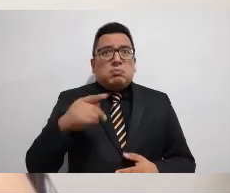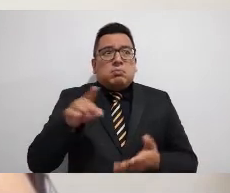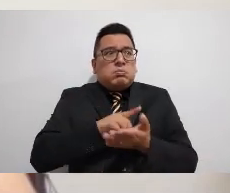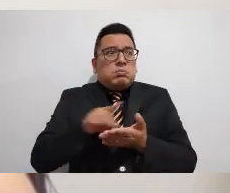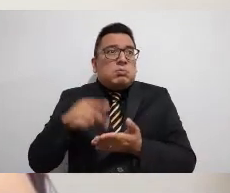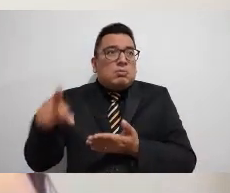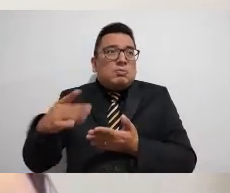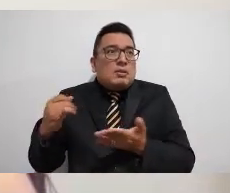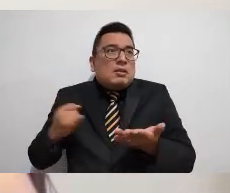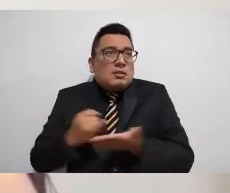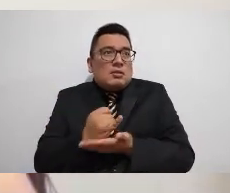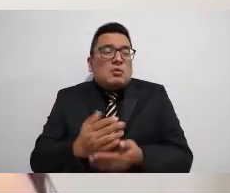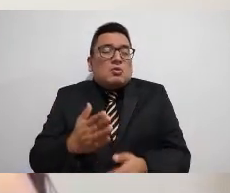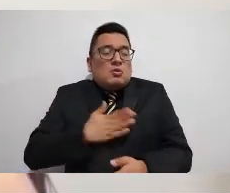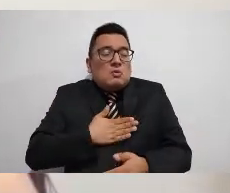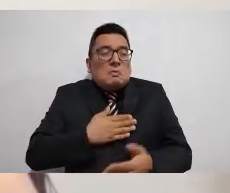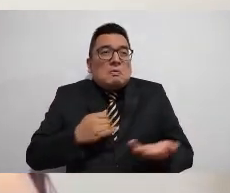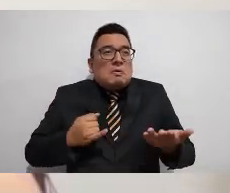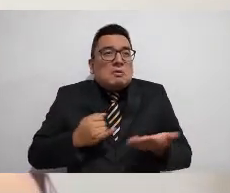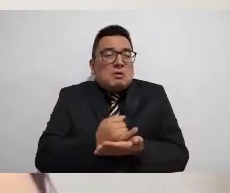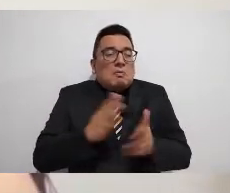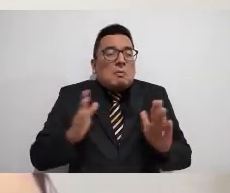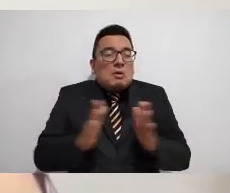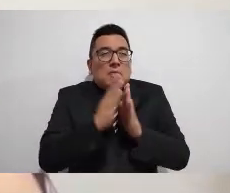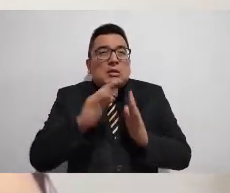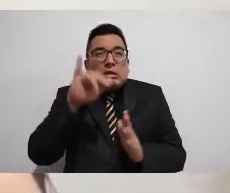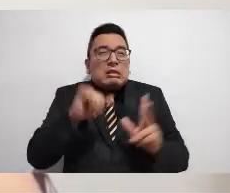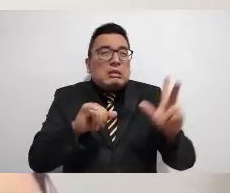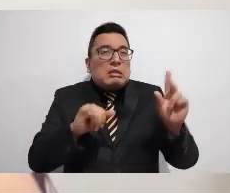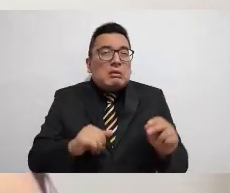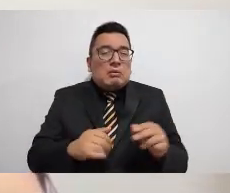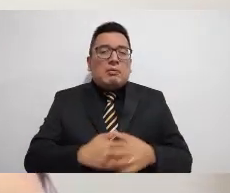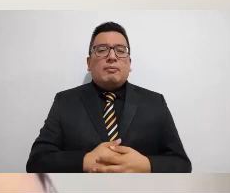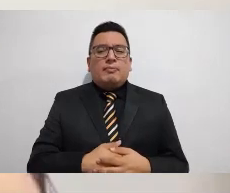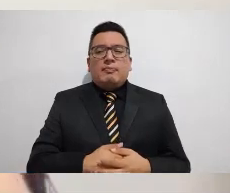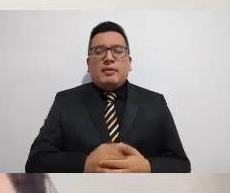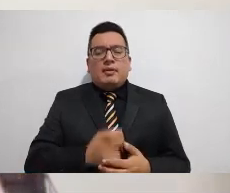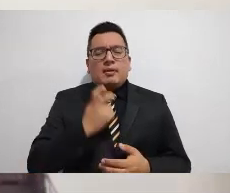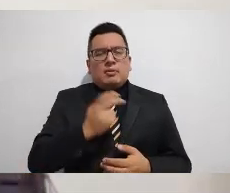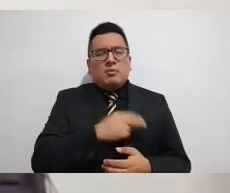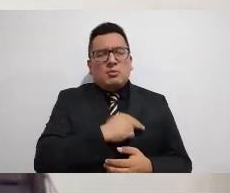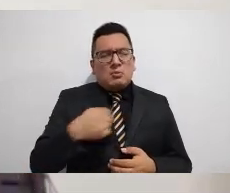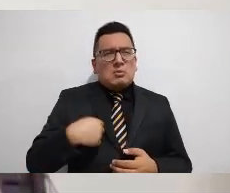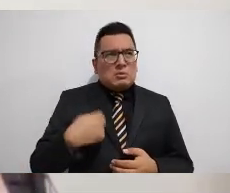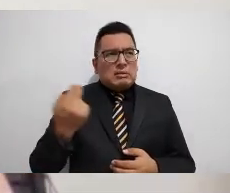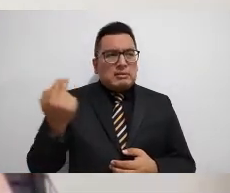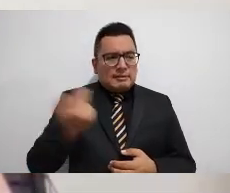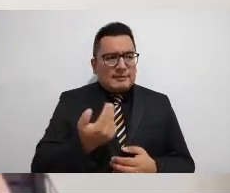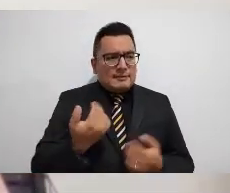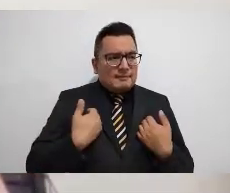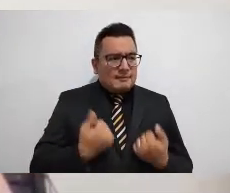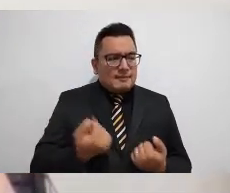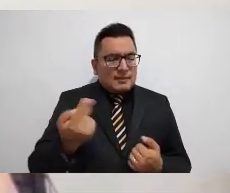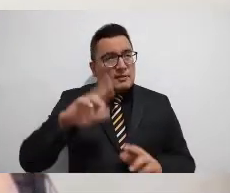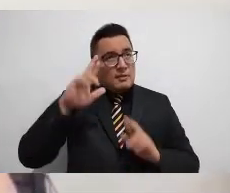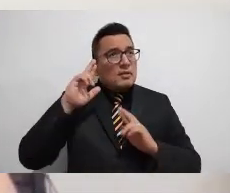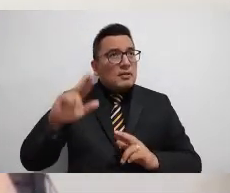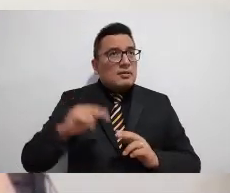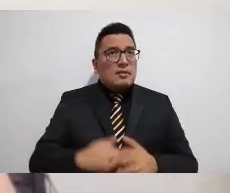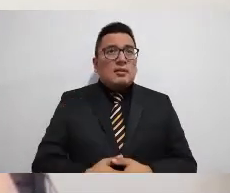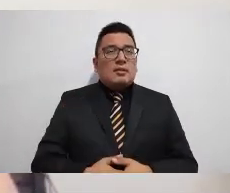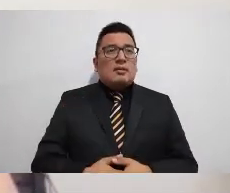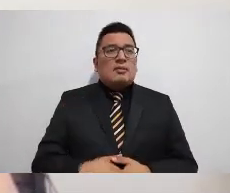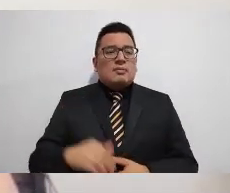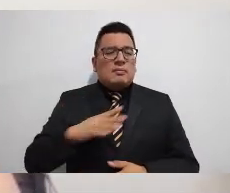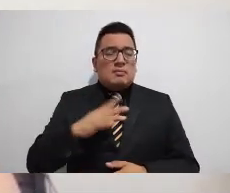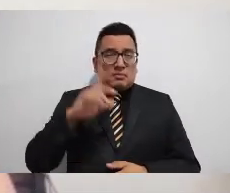derecho a decidir, ¿no? Yo decido participar o no. Y creo que eso es lo que tenemos que también respetar. Y